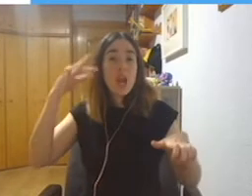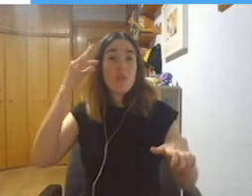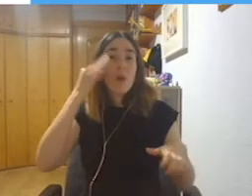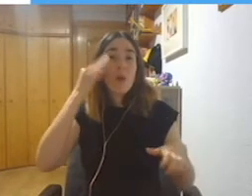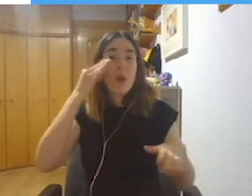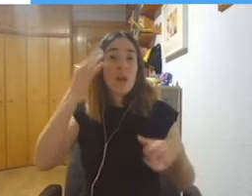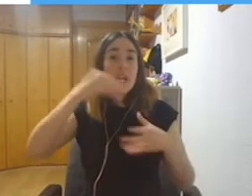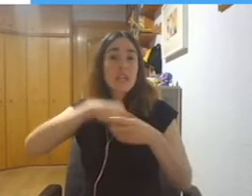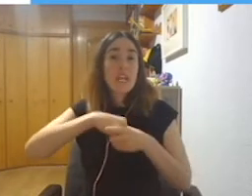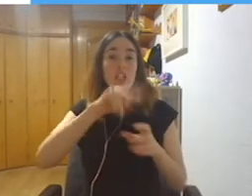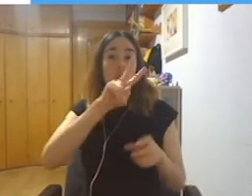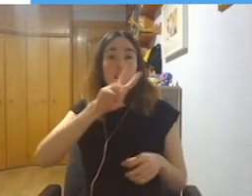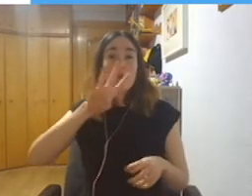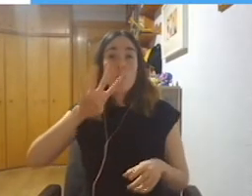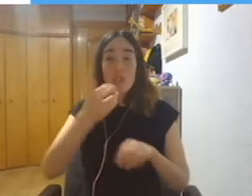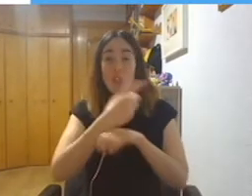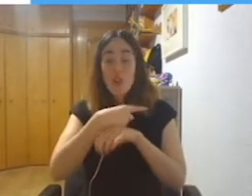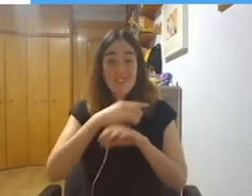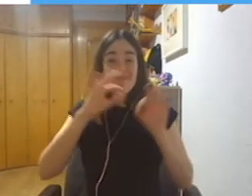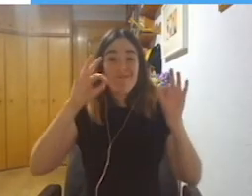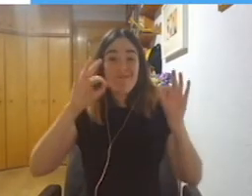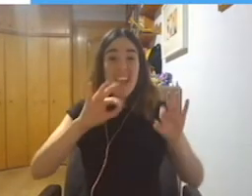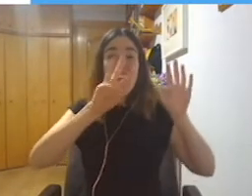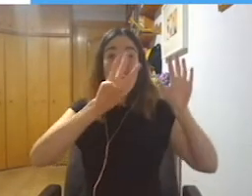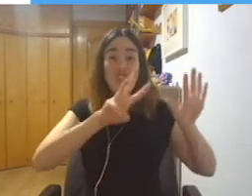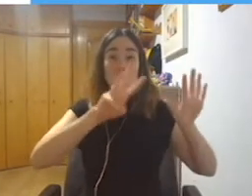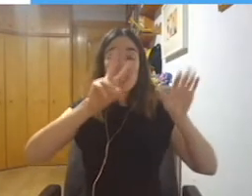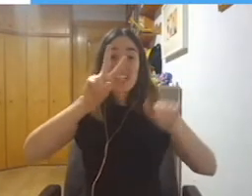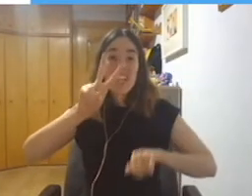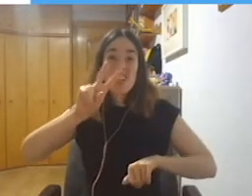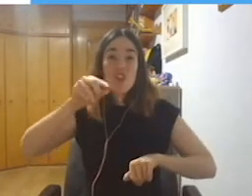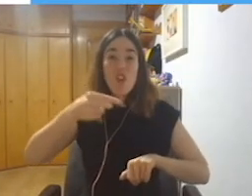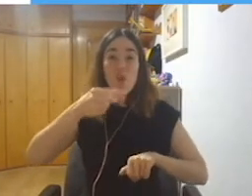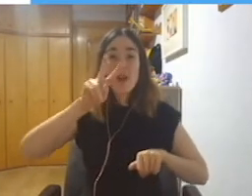son mujeres en 24 horas. De hecho, es el